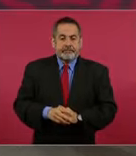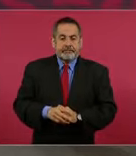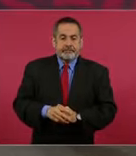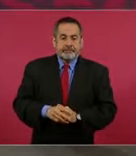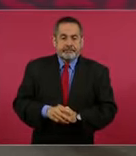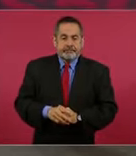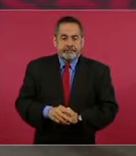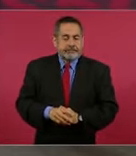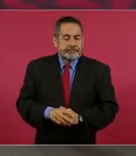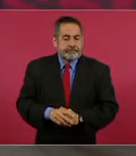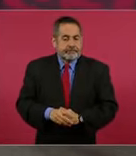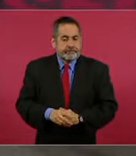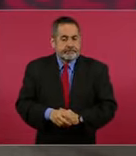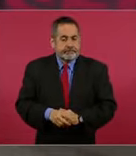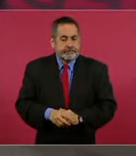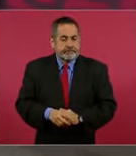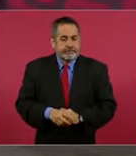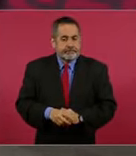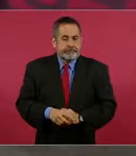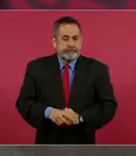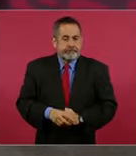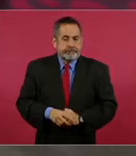en algo